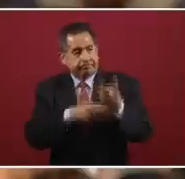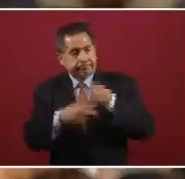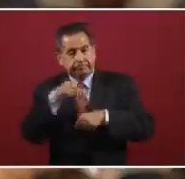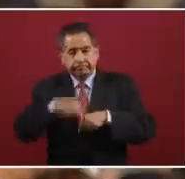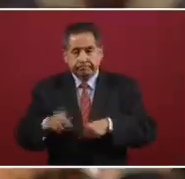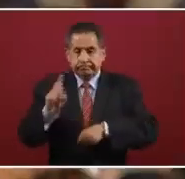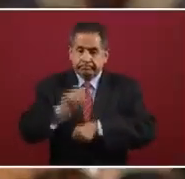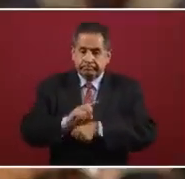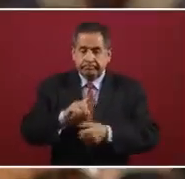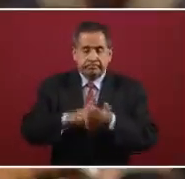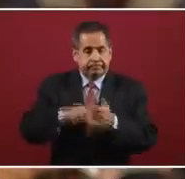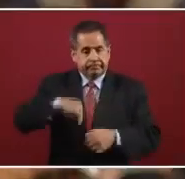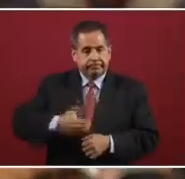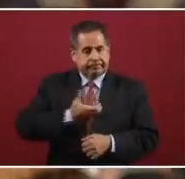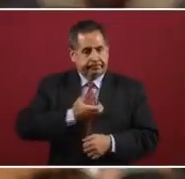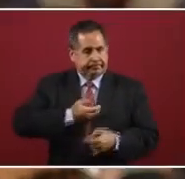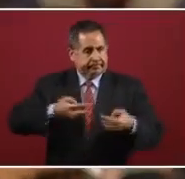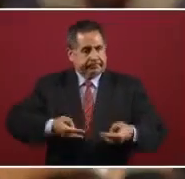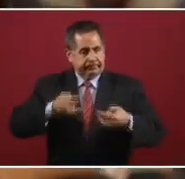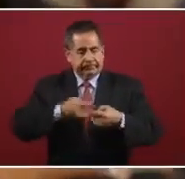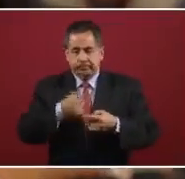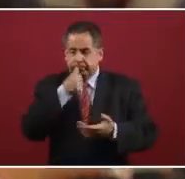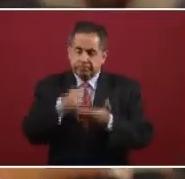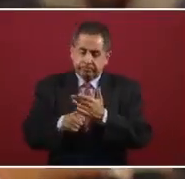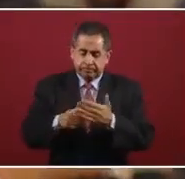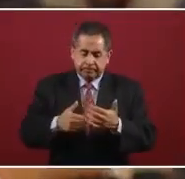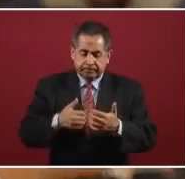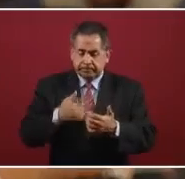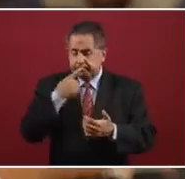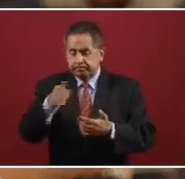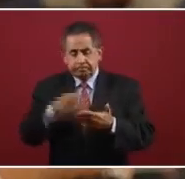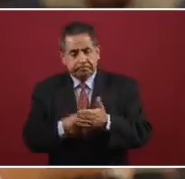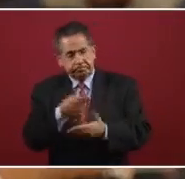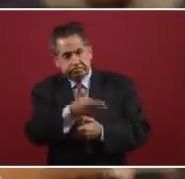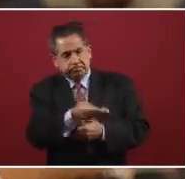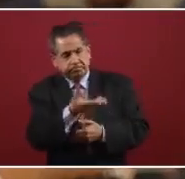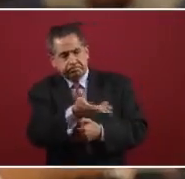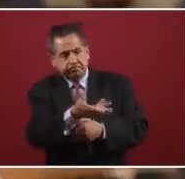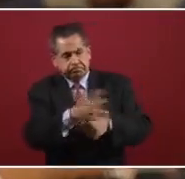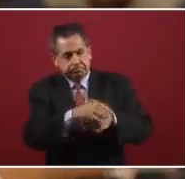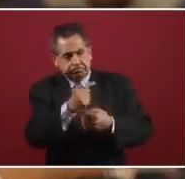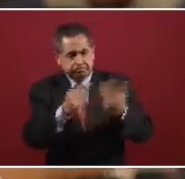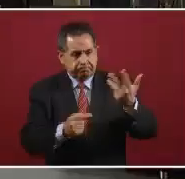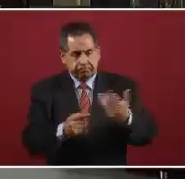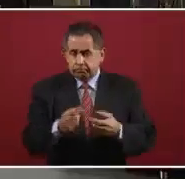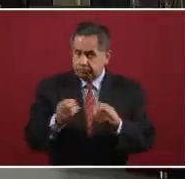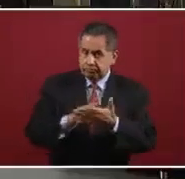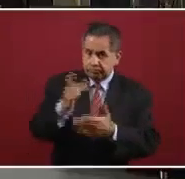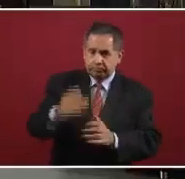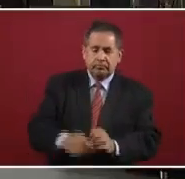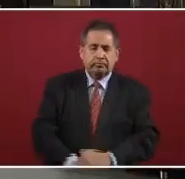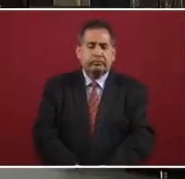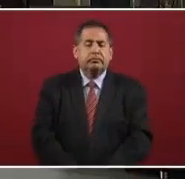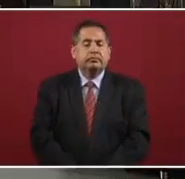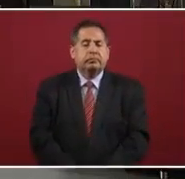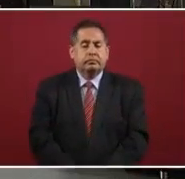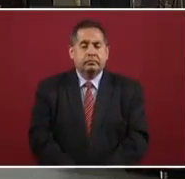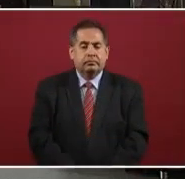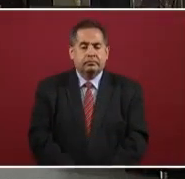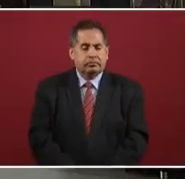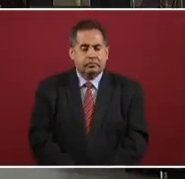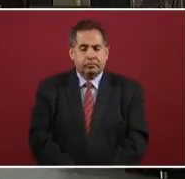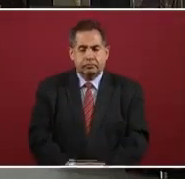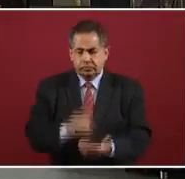los días a Palacio Nacional a entregar sus inquietudes y sus solicitudes. Muchas gracias, presidente. Pues de una vez que venga